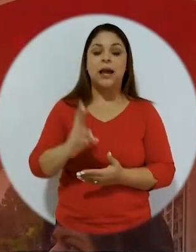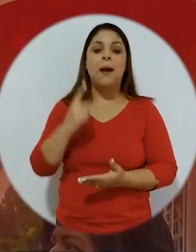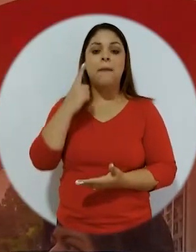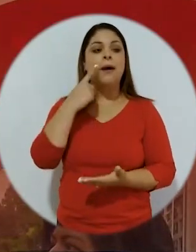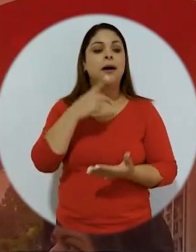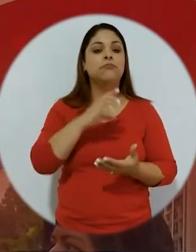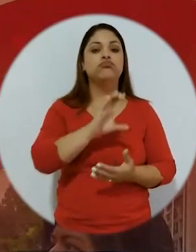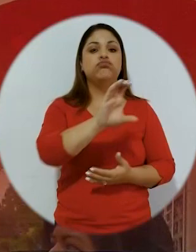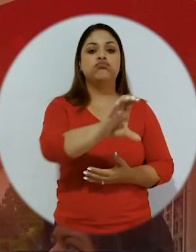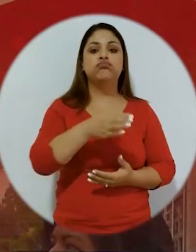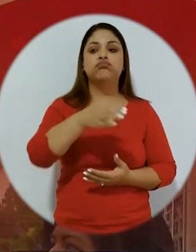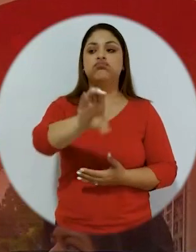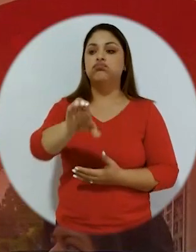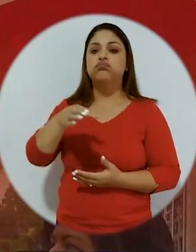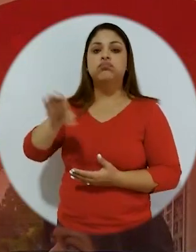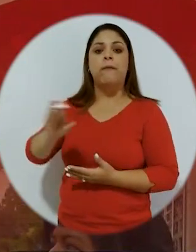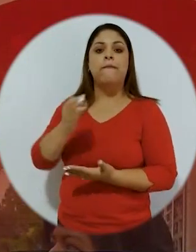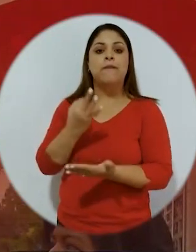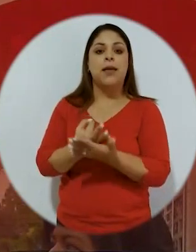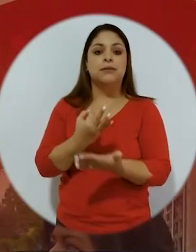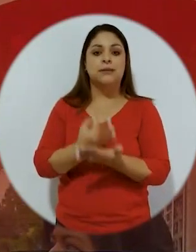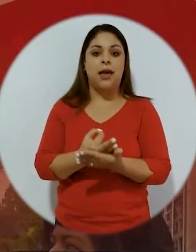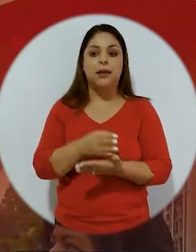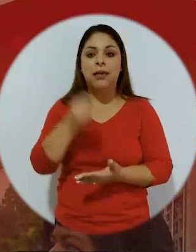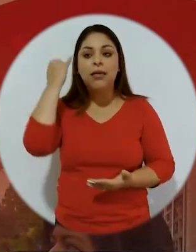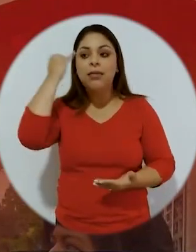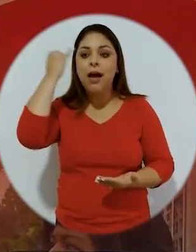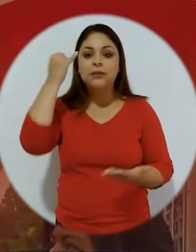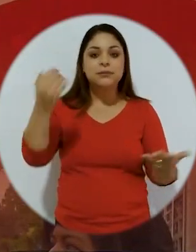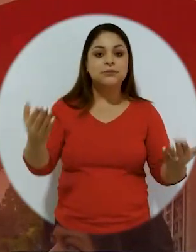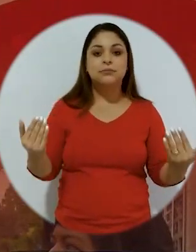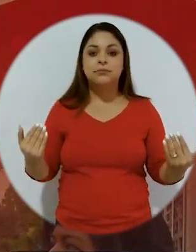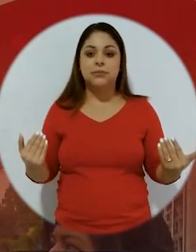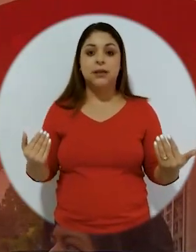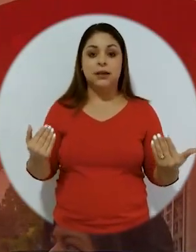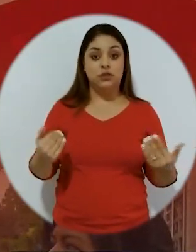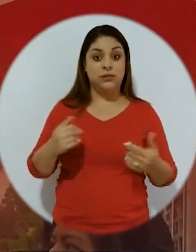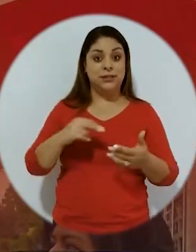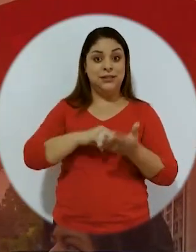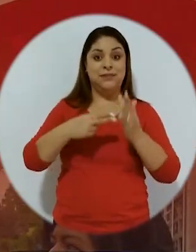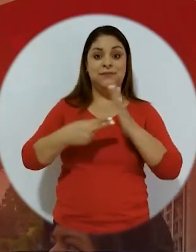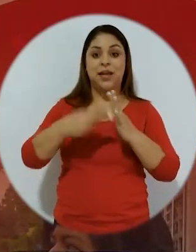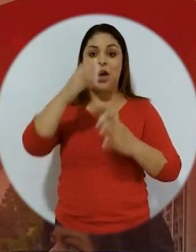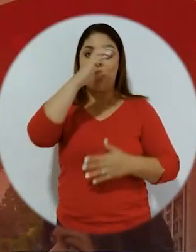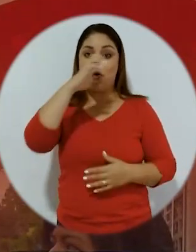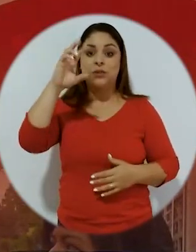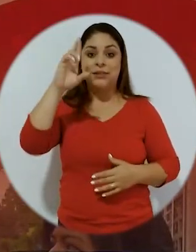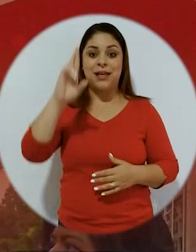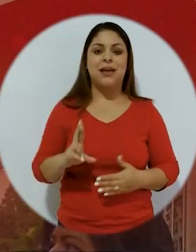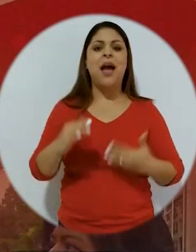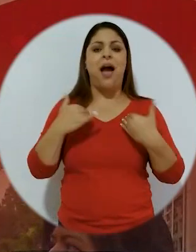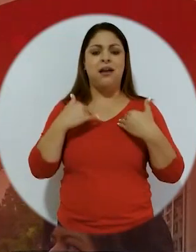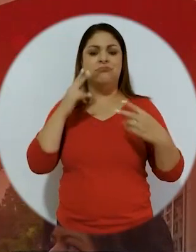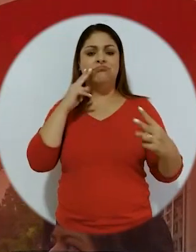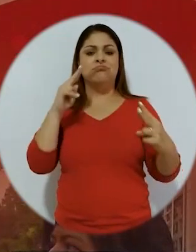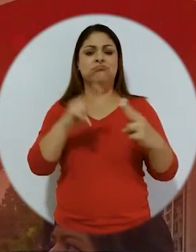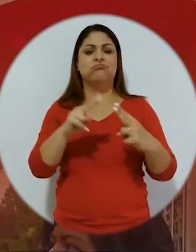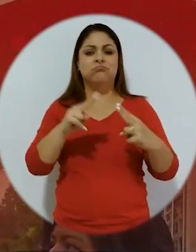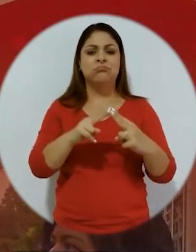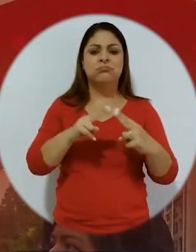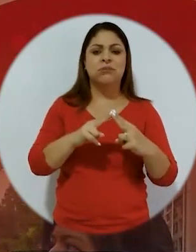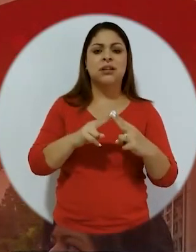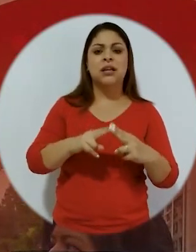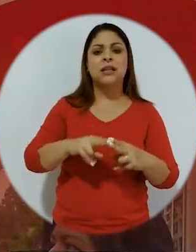este tipo de iniciativas, ¿verdad? Entonces, esto también nos demuestra que el país se está posicionando a nivel internacional en el sentido